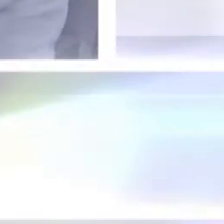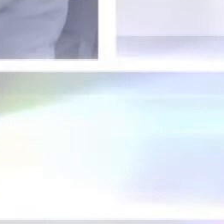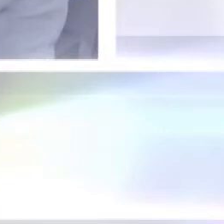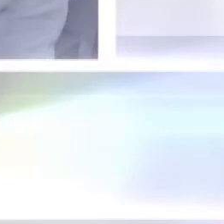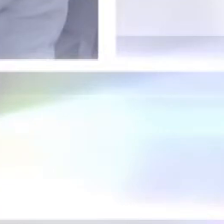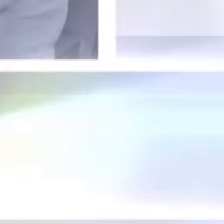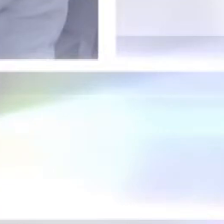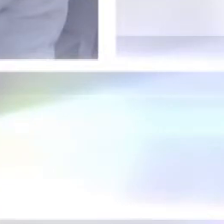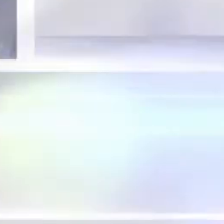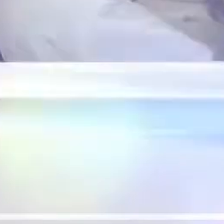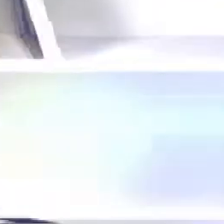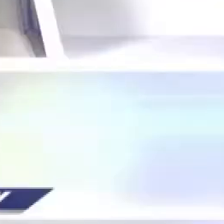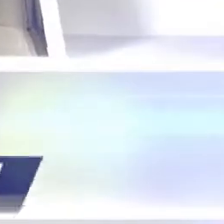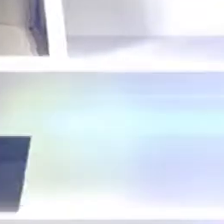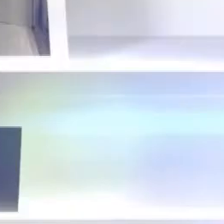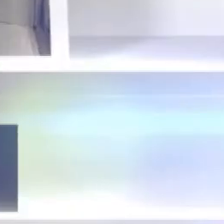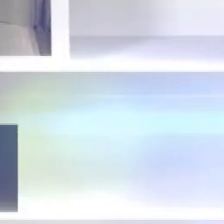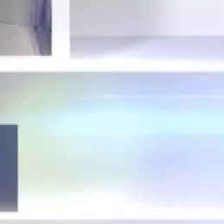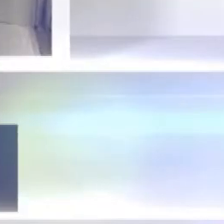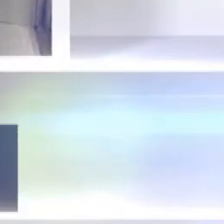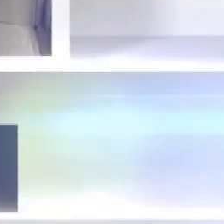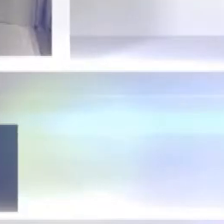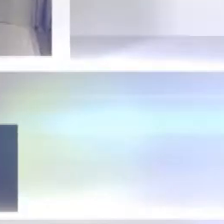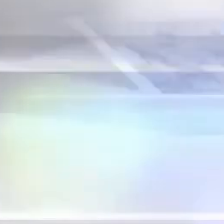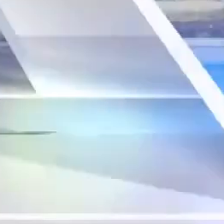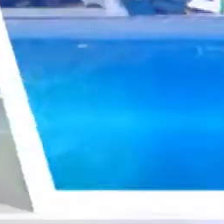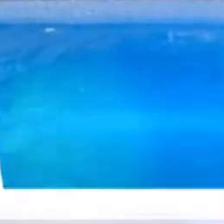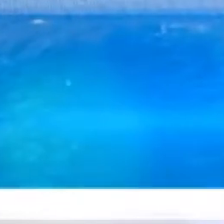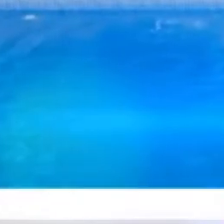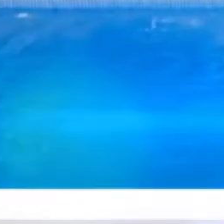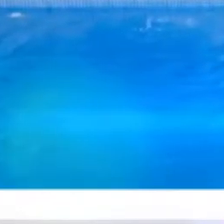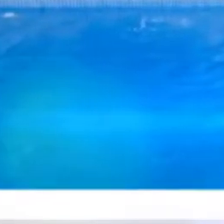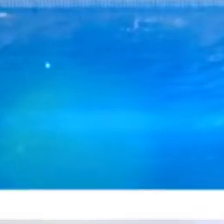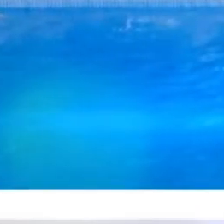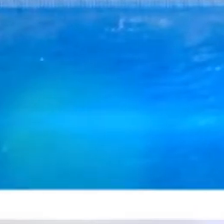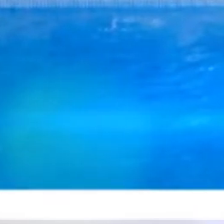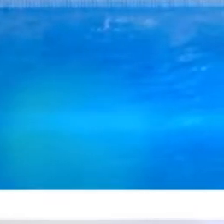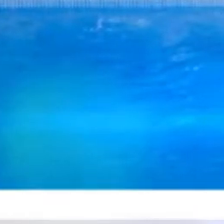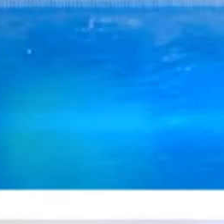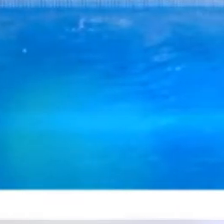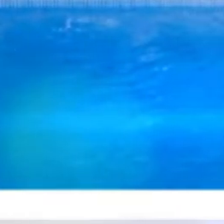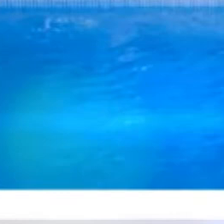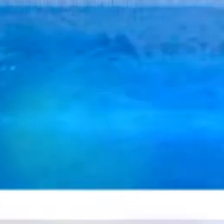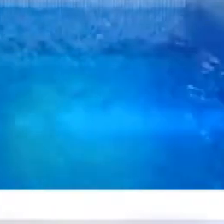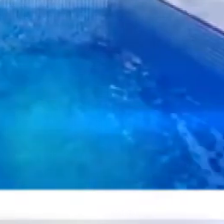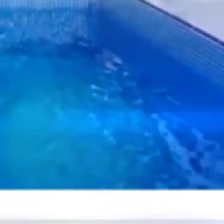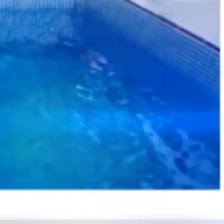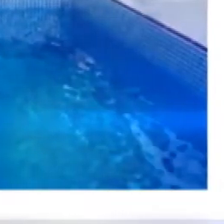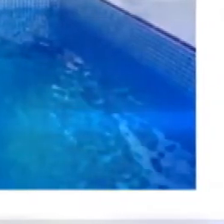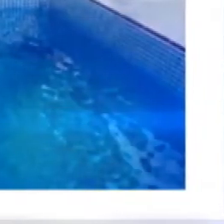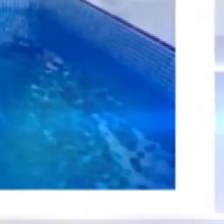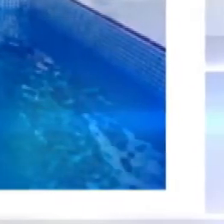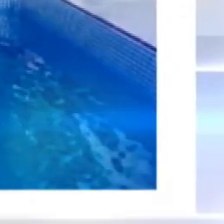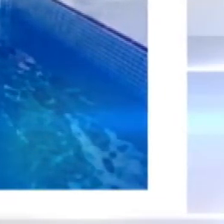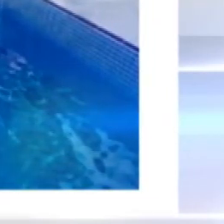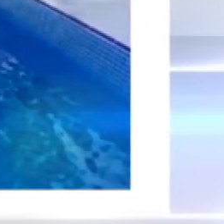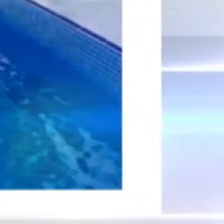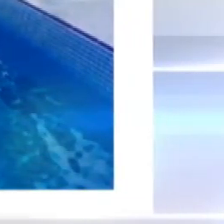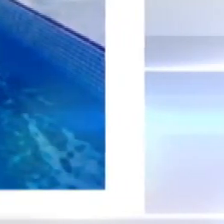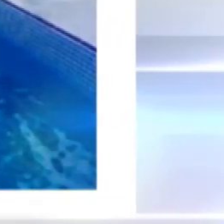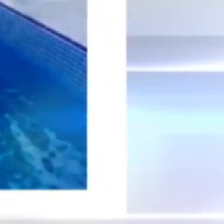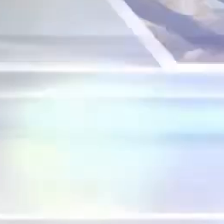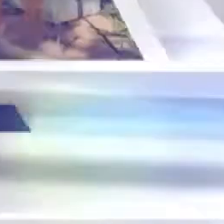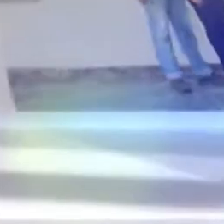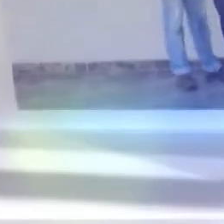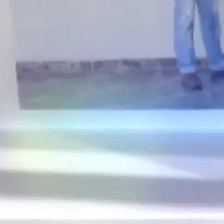análisis físicos, químicos y microbiológicos de aguas. Análisis de agua potable, control de calidad en aguas de piscina y todo